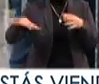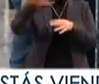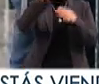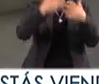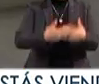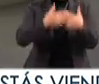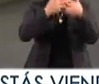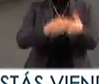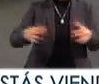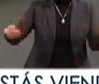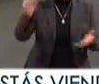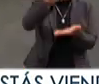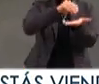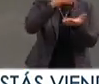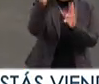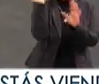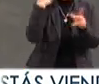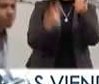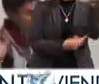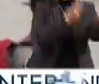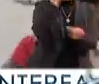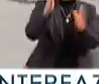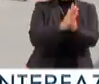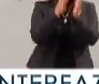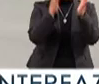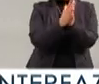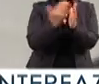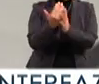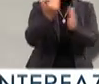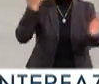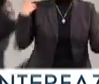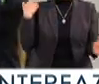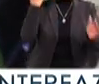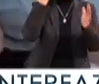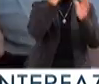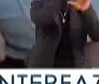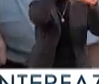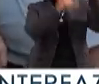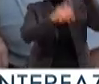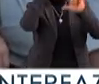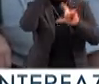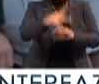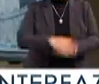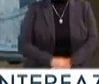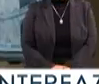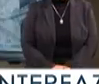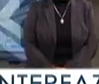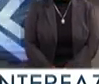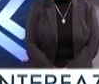sector empresarial durante el proceso de consulta participativa que se realizó a lo largo y ancho del país.